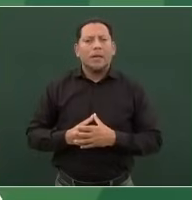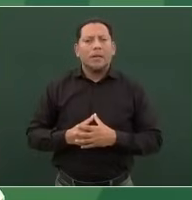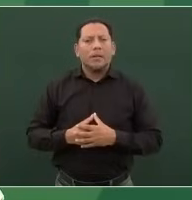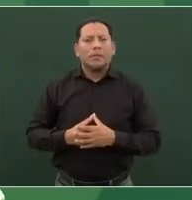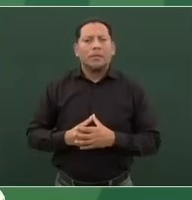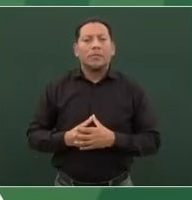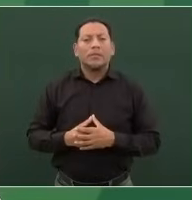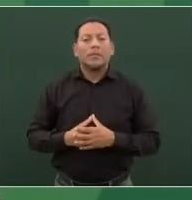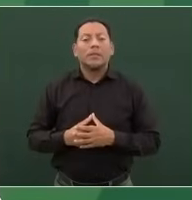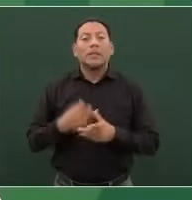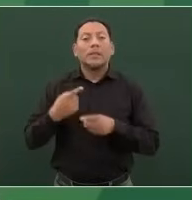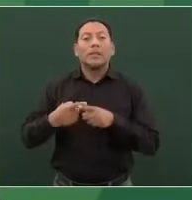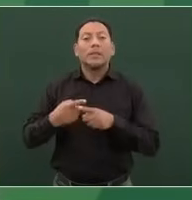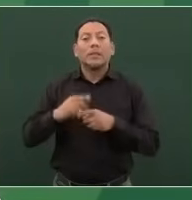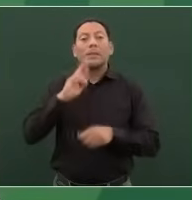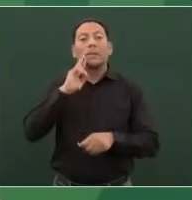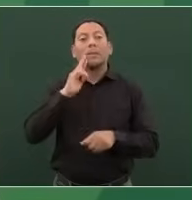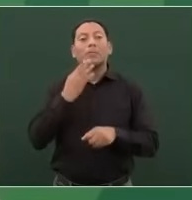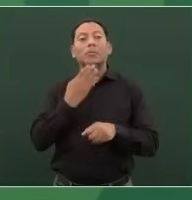lo tiene que